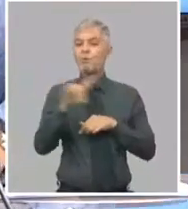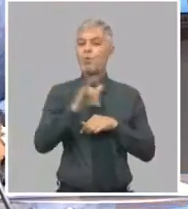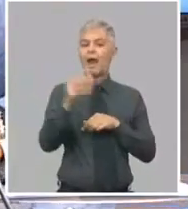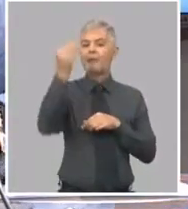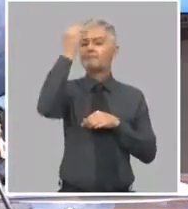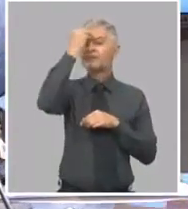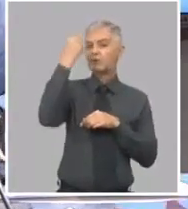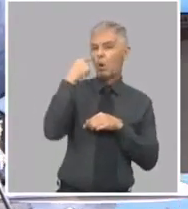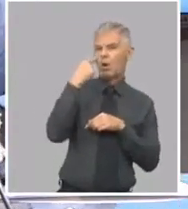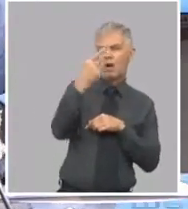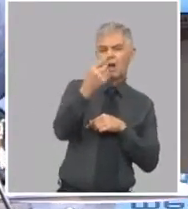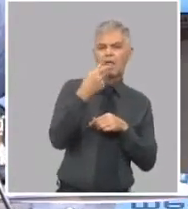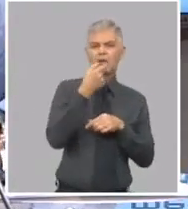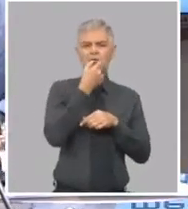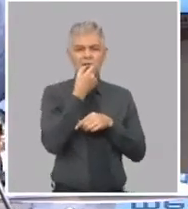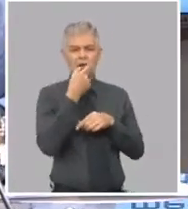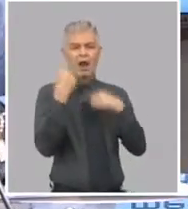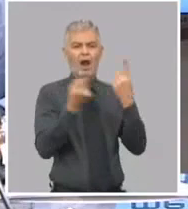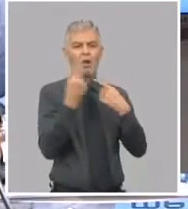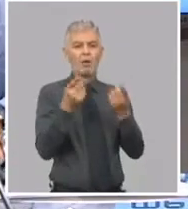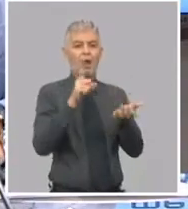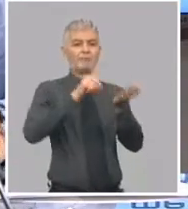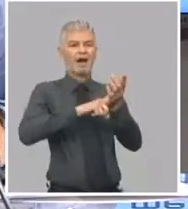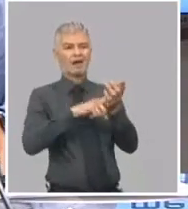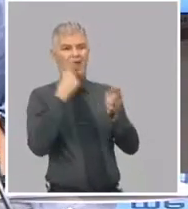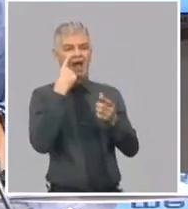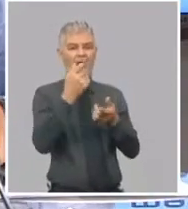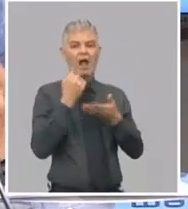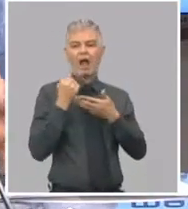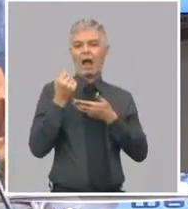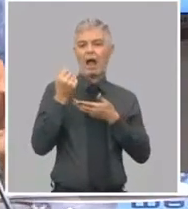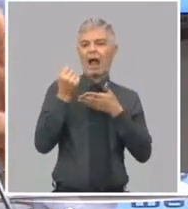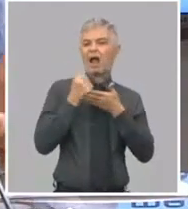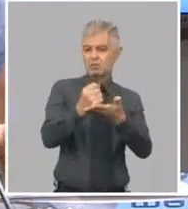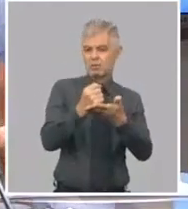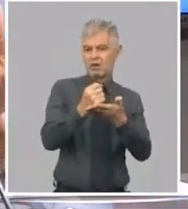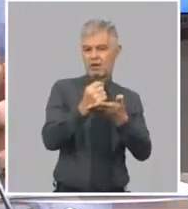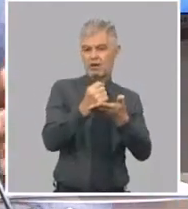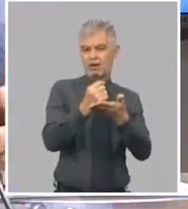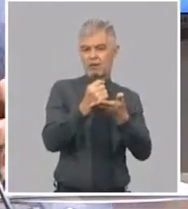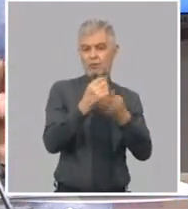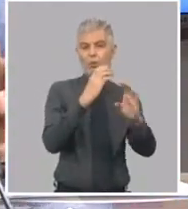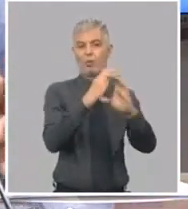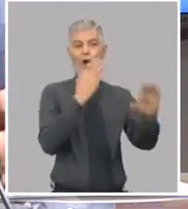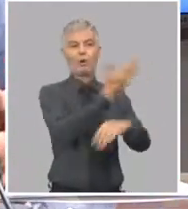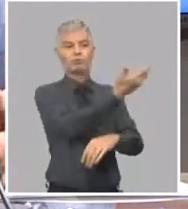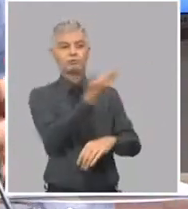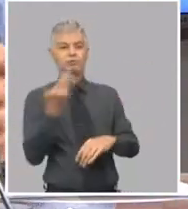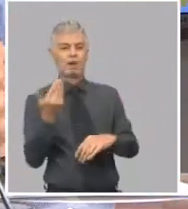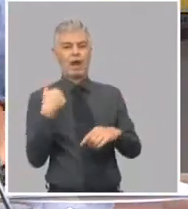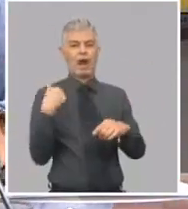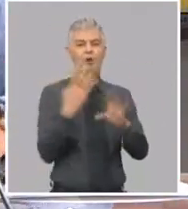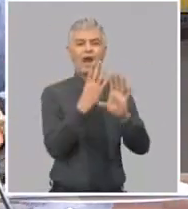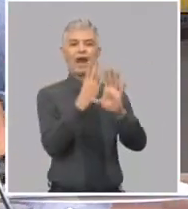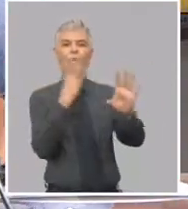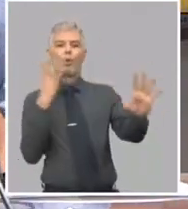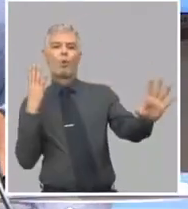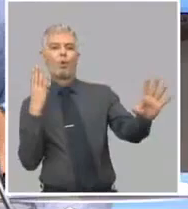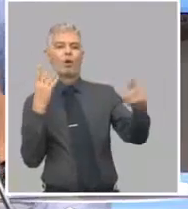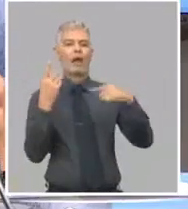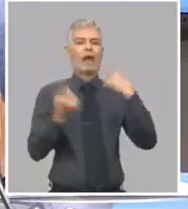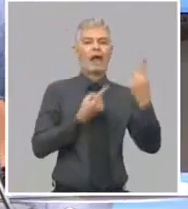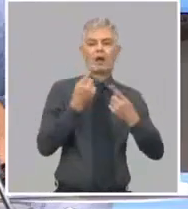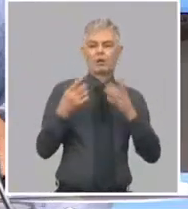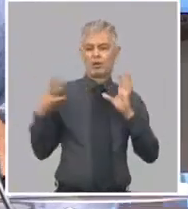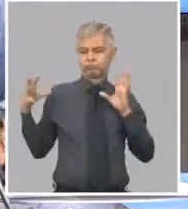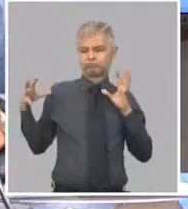en las paradas ayudan ayudan realmente a los ciudadanos porque contribuyen con que se haga una cola en la parada para que no hay